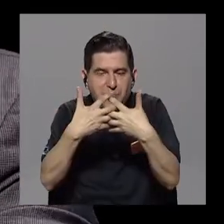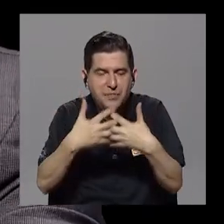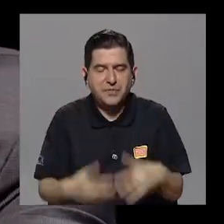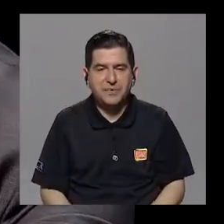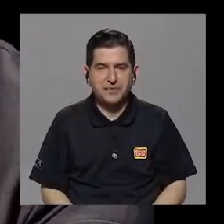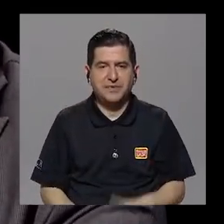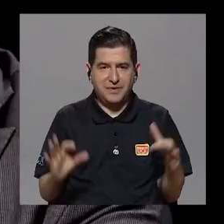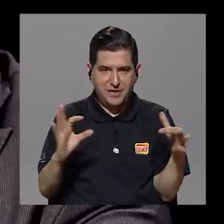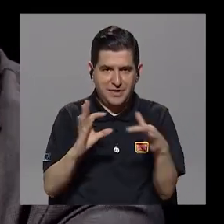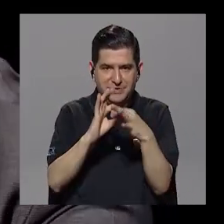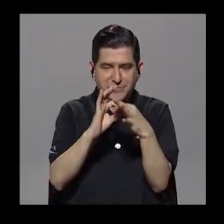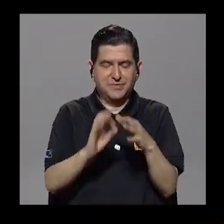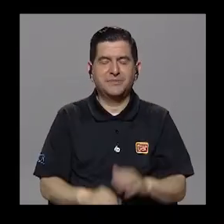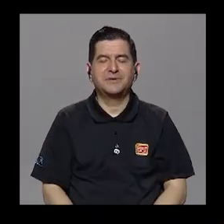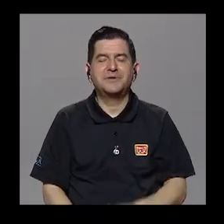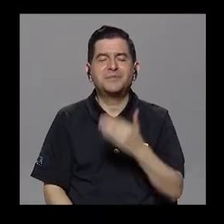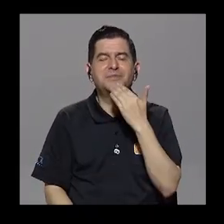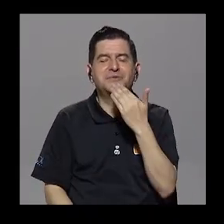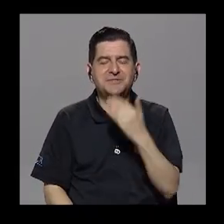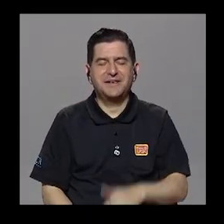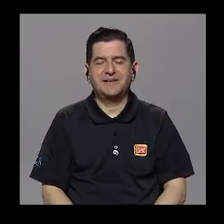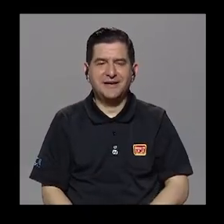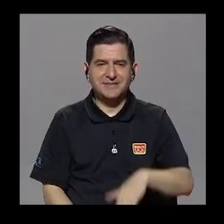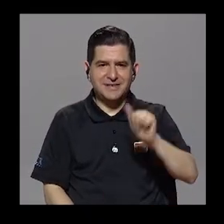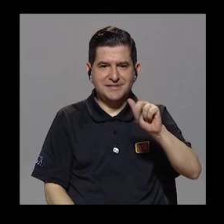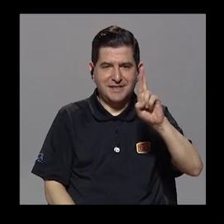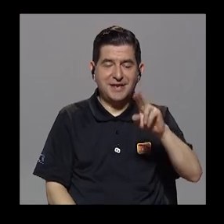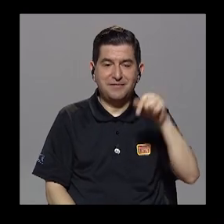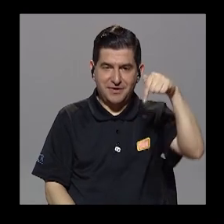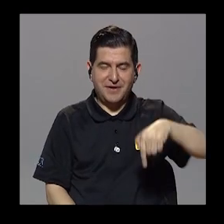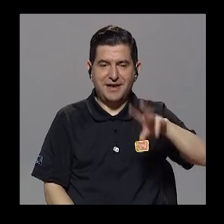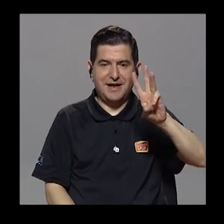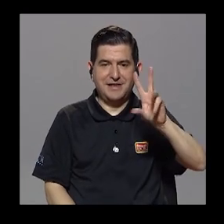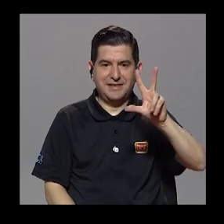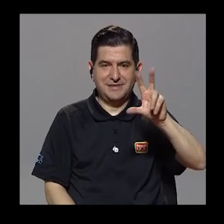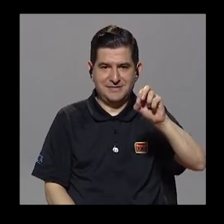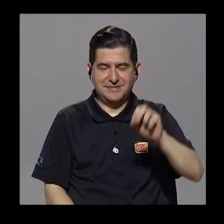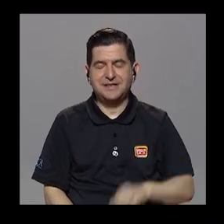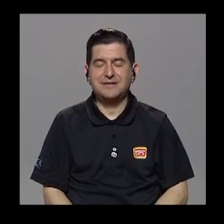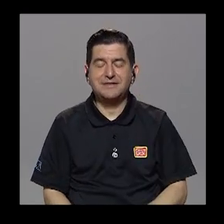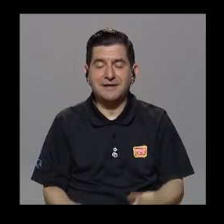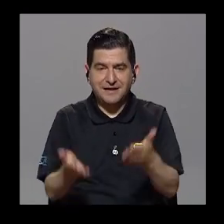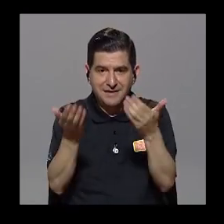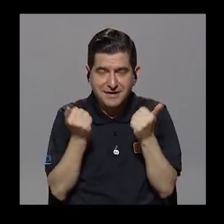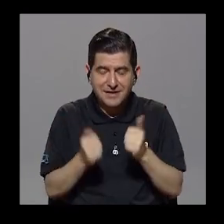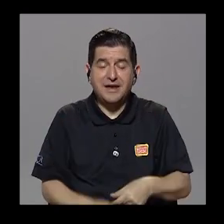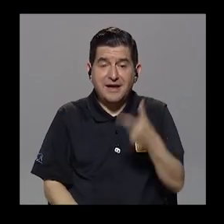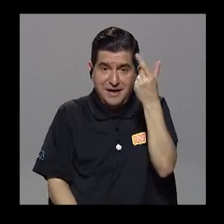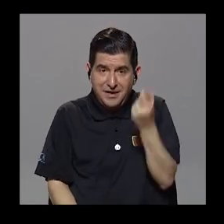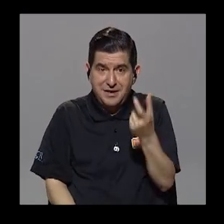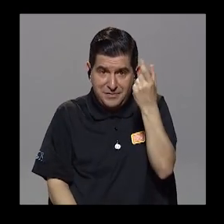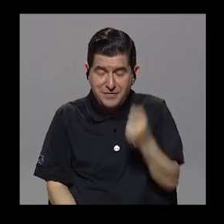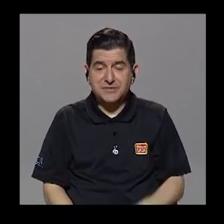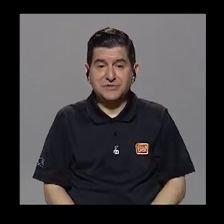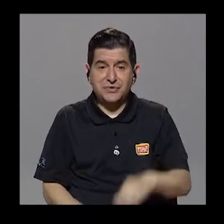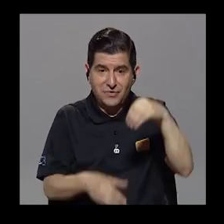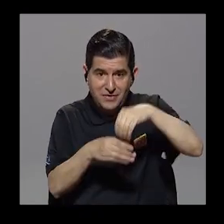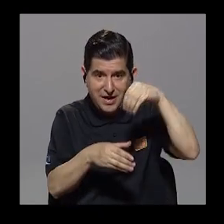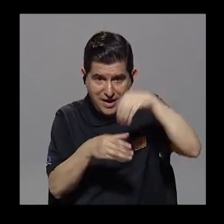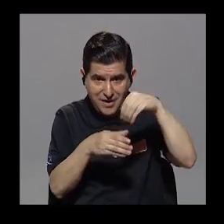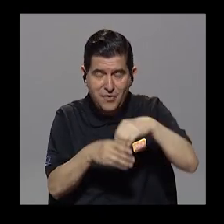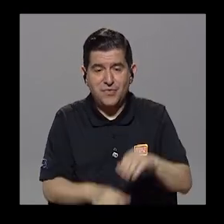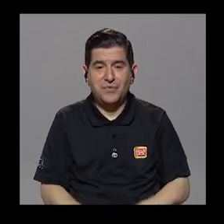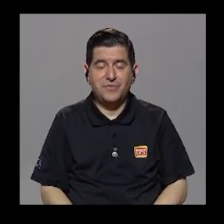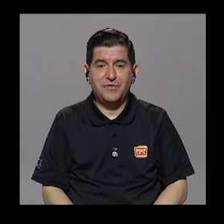que se suma. Muchas gracias, don Álvaro. A usted, don Mario. Estuvimos en 360 y de verdad que si quiere tener una pensión, ahorre un poquito por